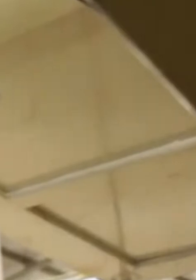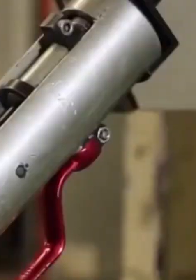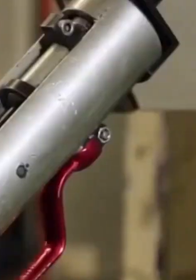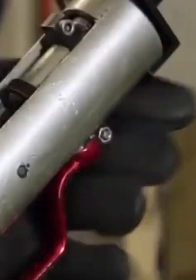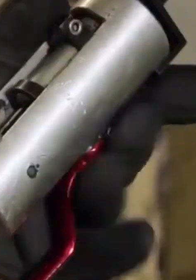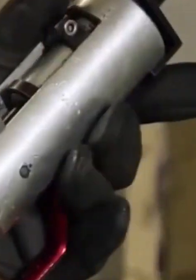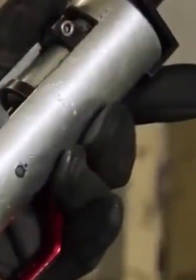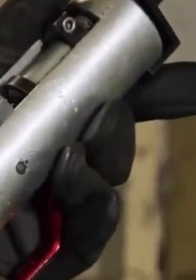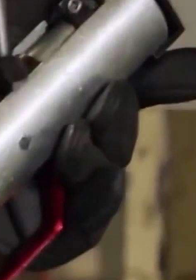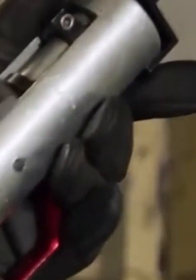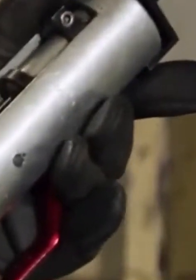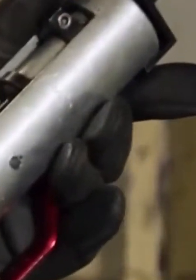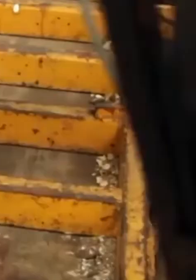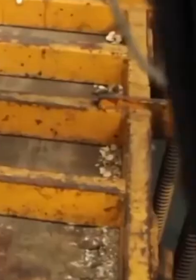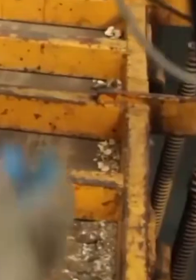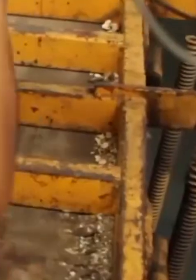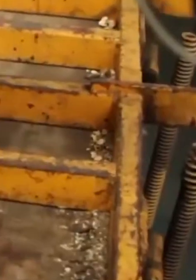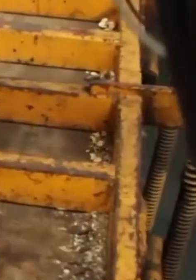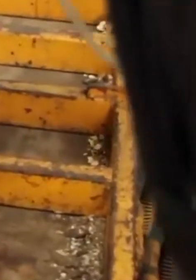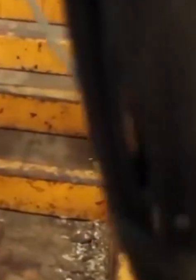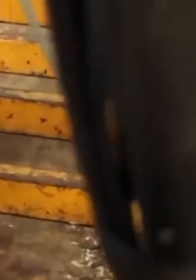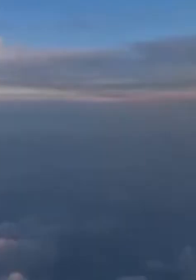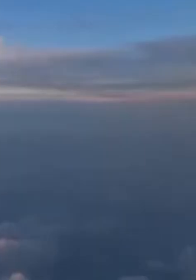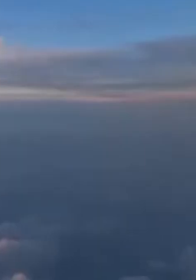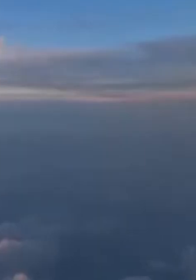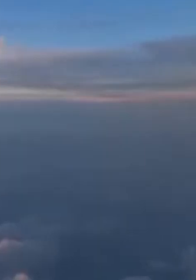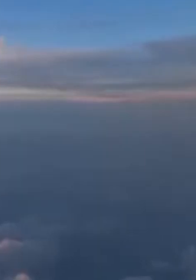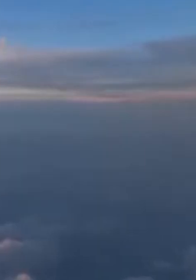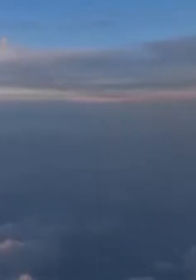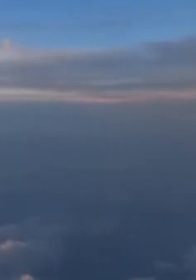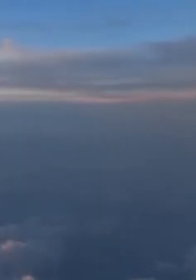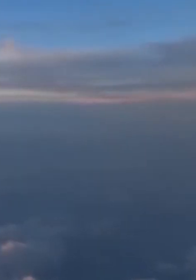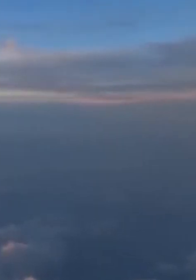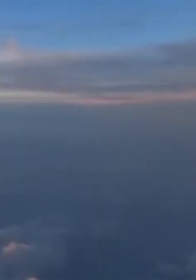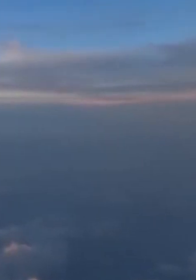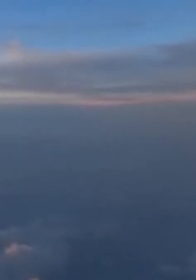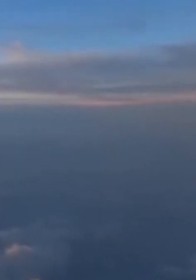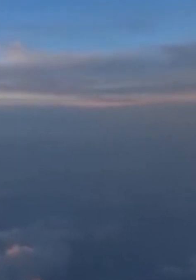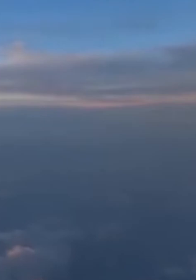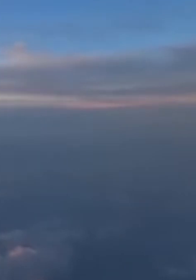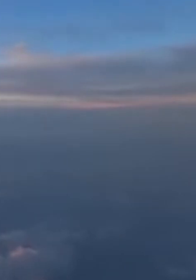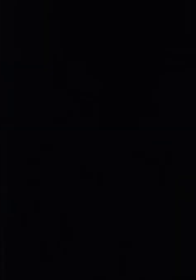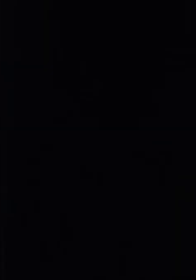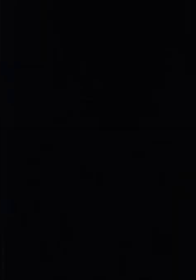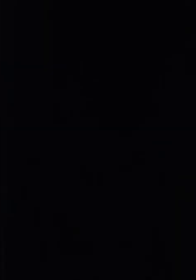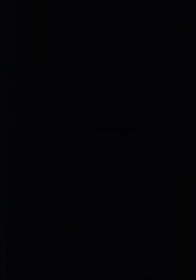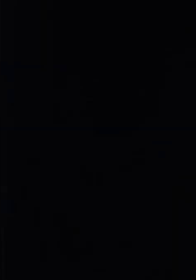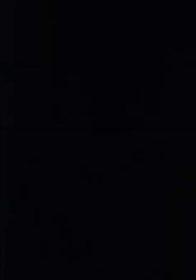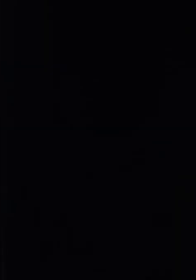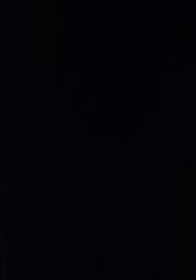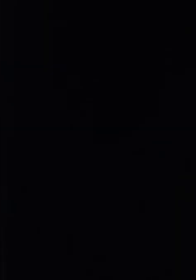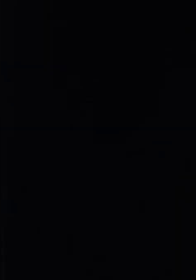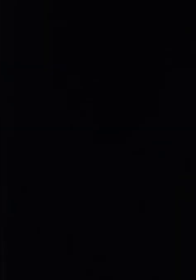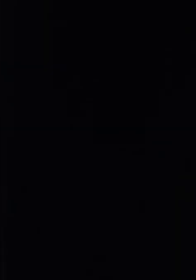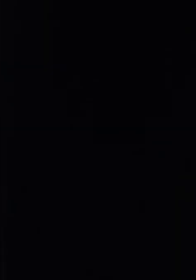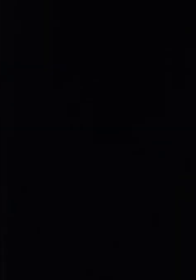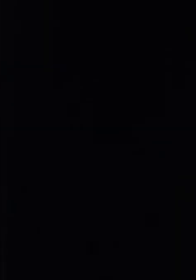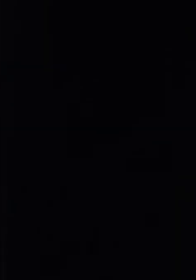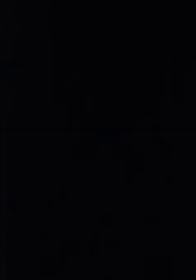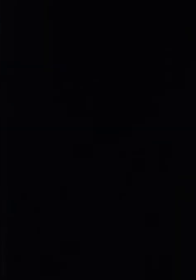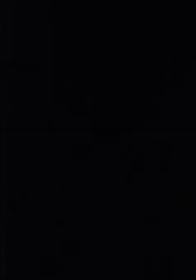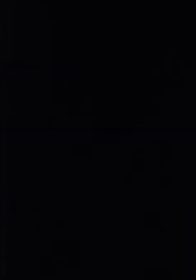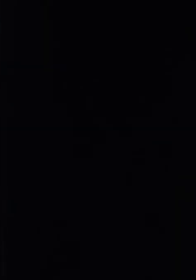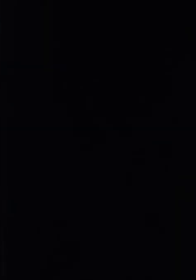con las obligaciones contraídas por el país para alcanzar los objetivos en ese sentido. Desde el Ministerio de Medio